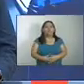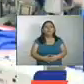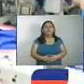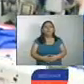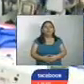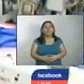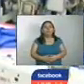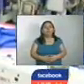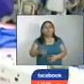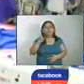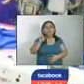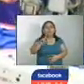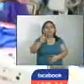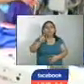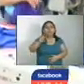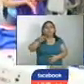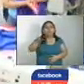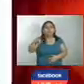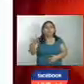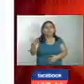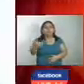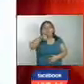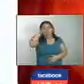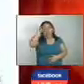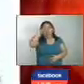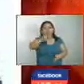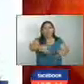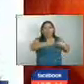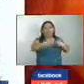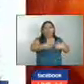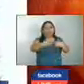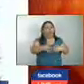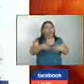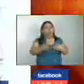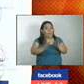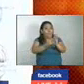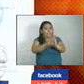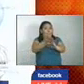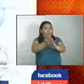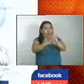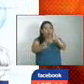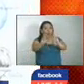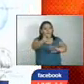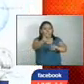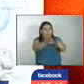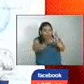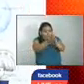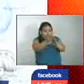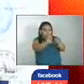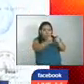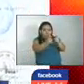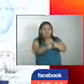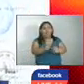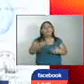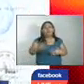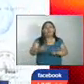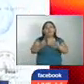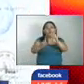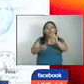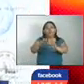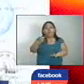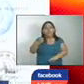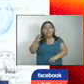Más de 140,000 trabajadores de zonas francas recibirán el ajuste de un 8% a partir de este mes. Serán 600